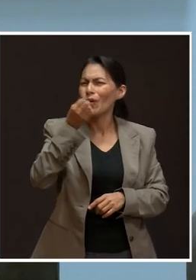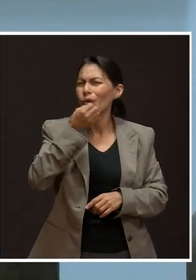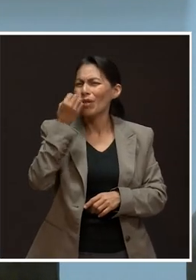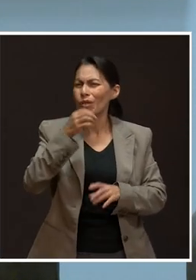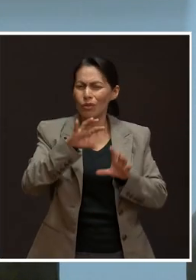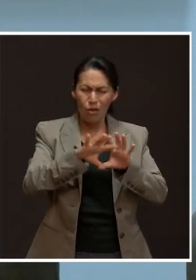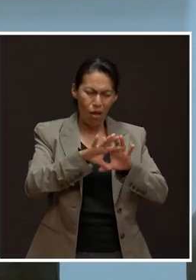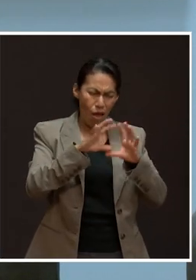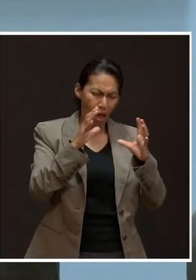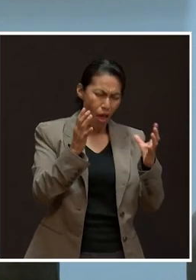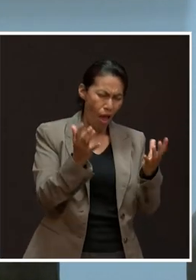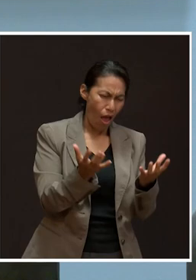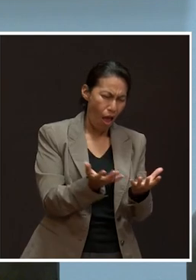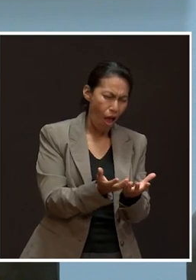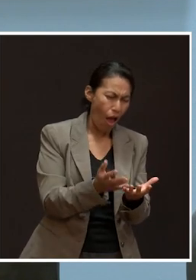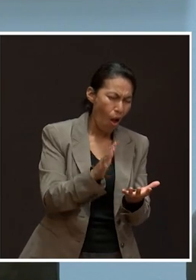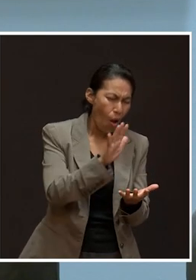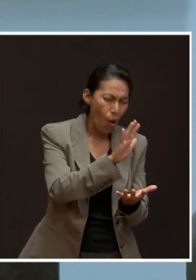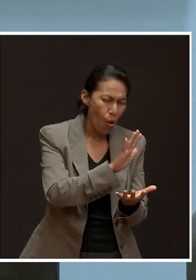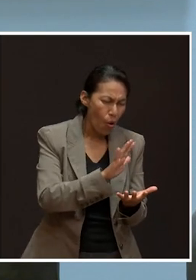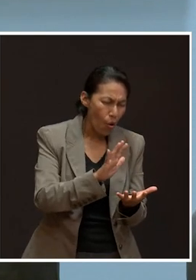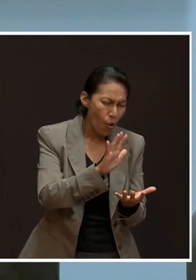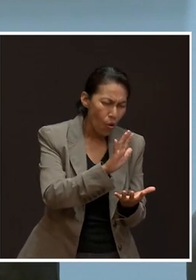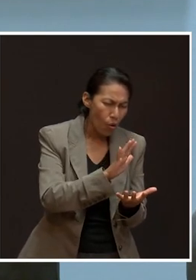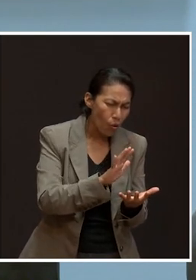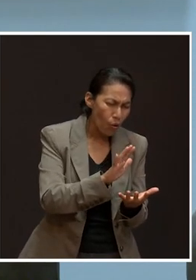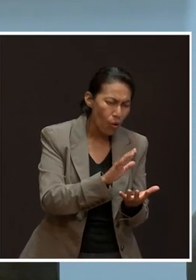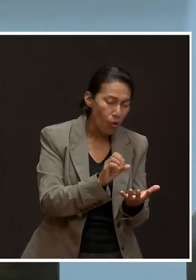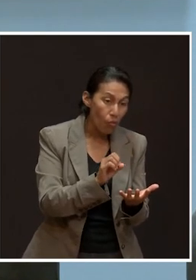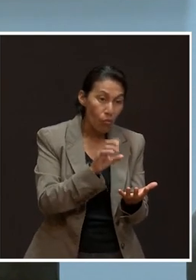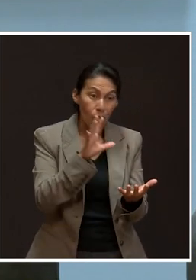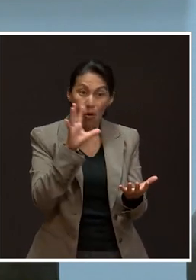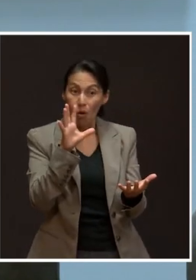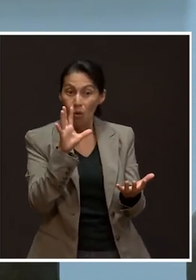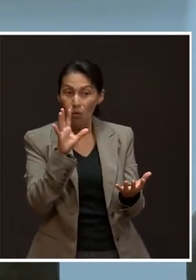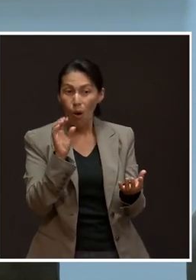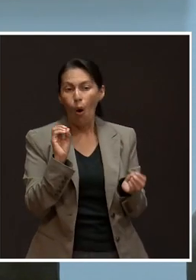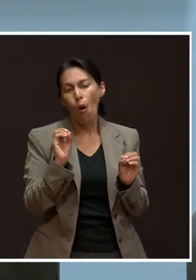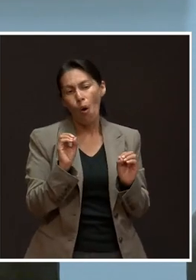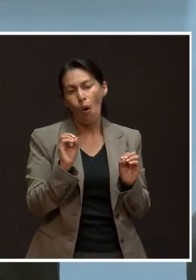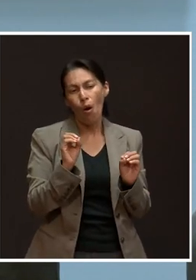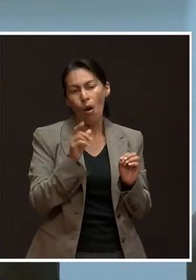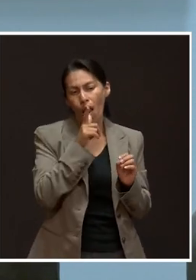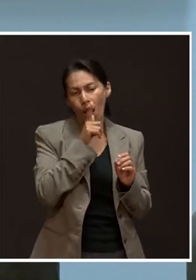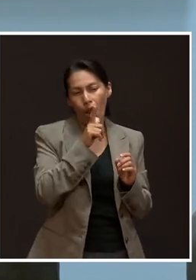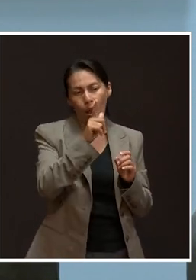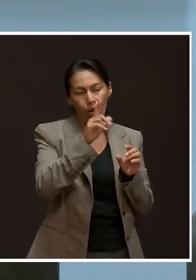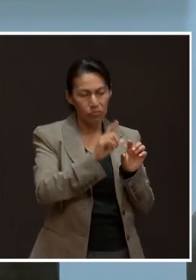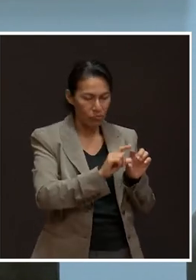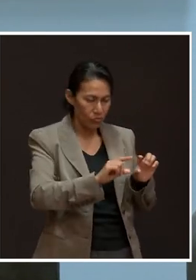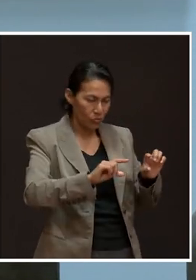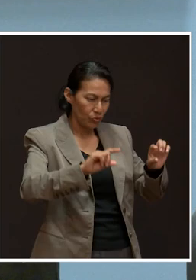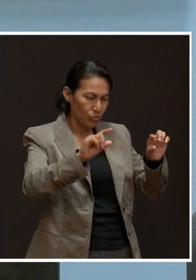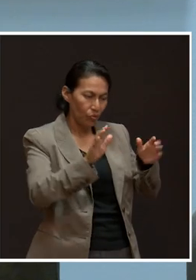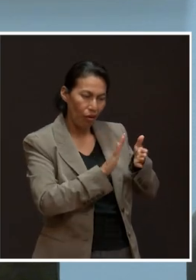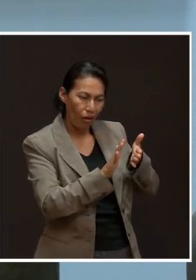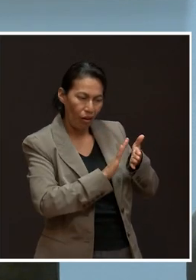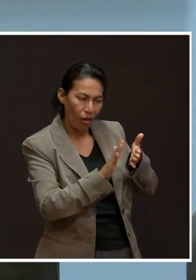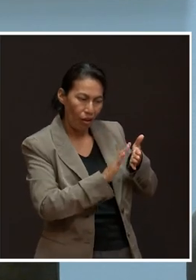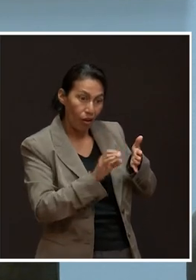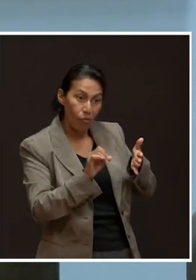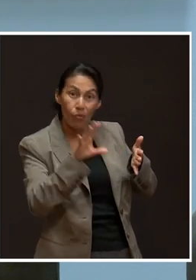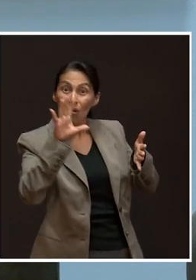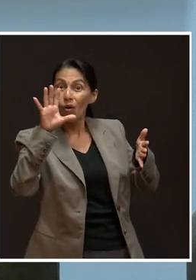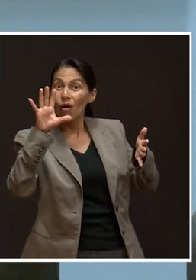bolita de cristal que se le frota o una lámpara que se frota y aparece algo,